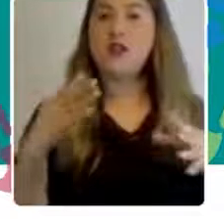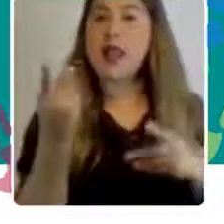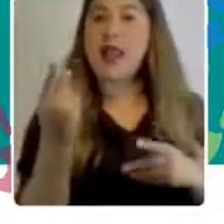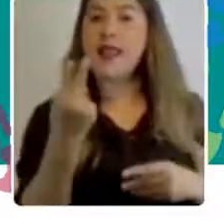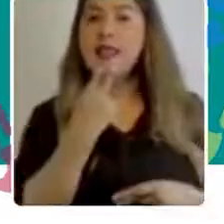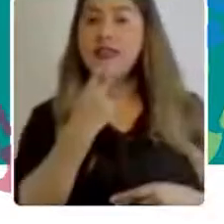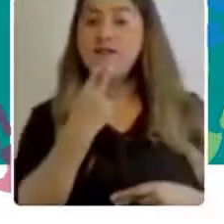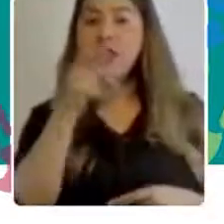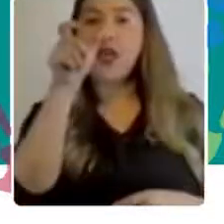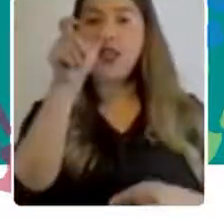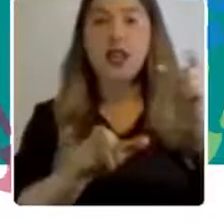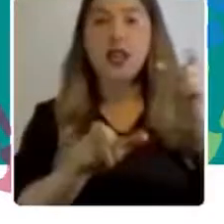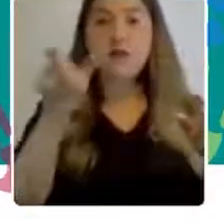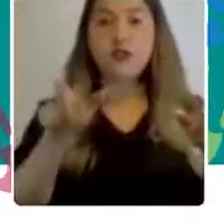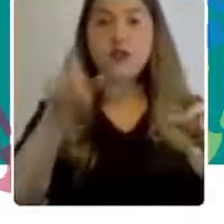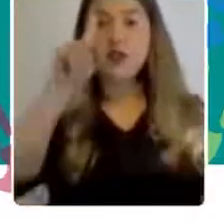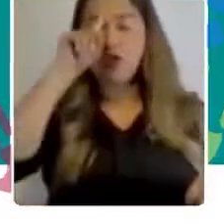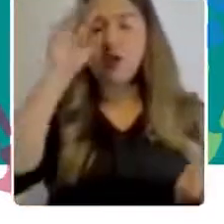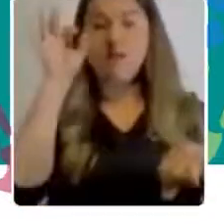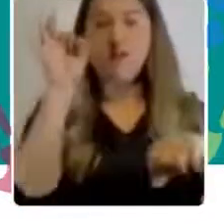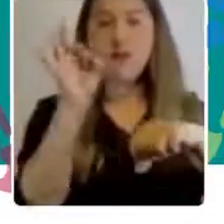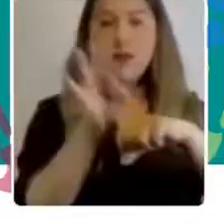frecuentes.